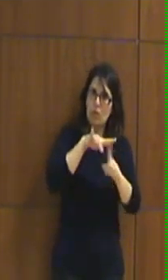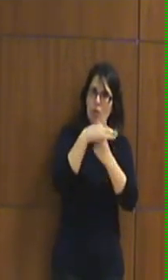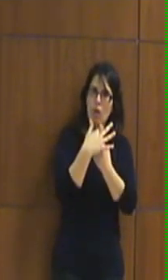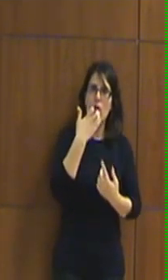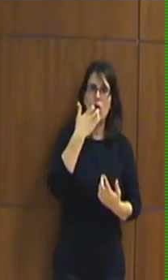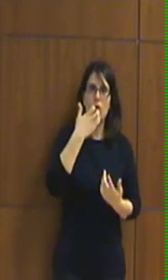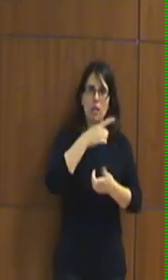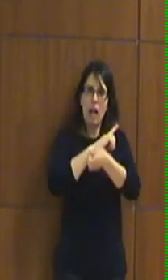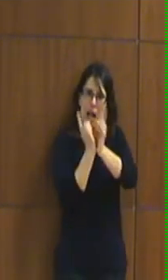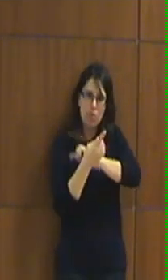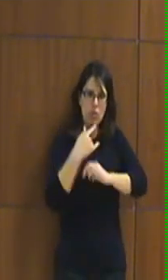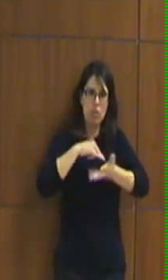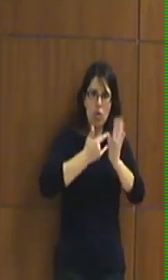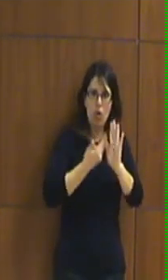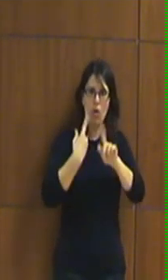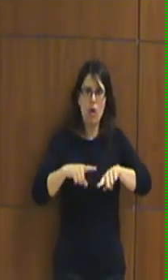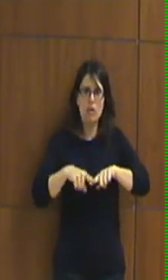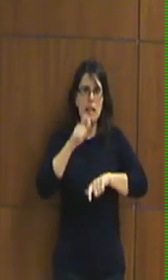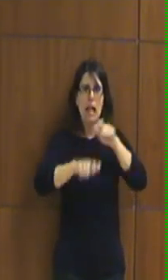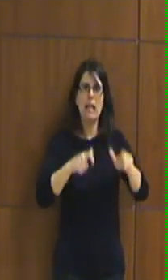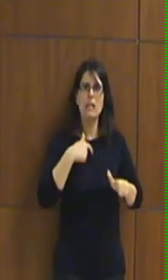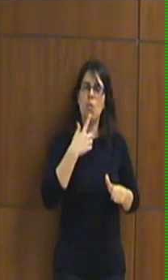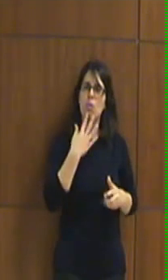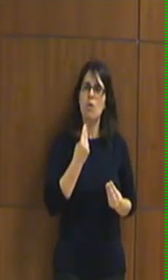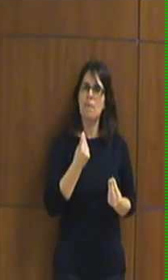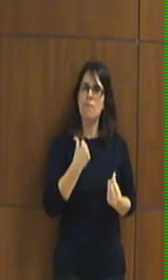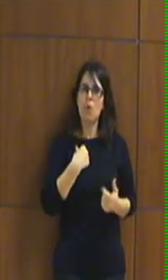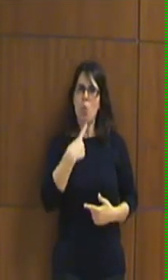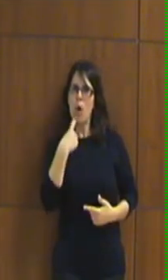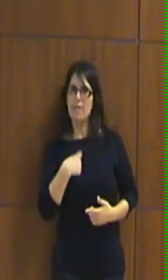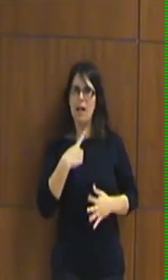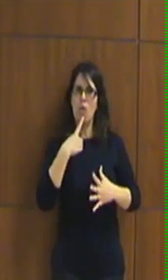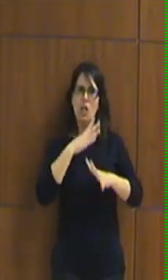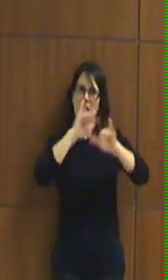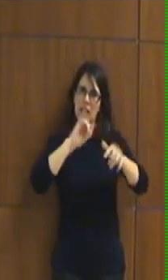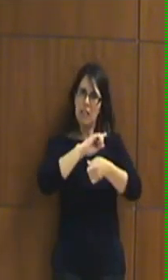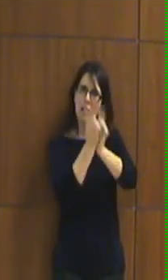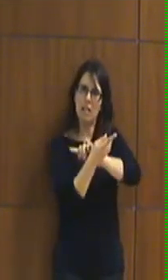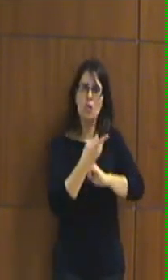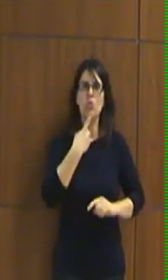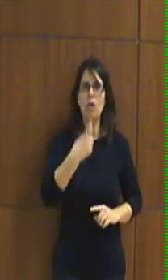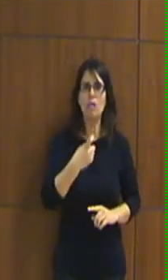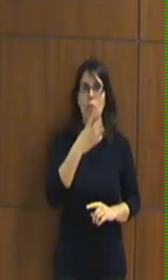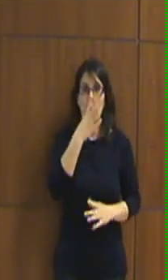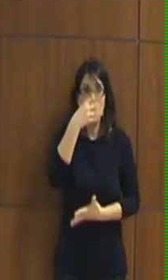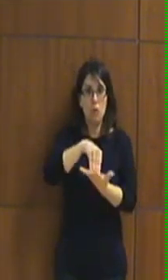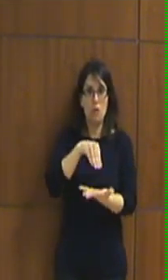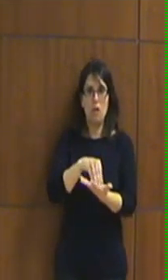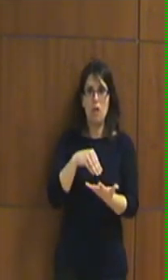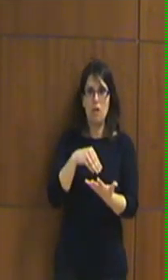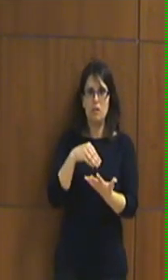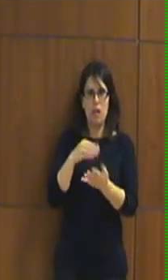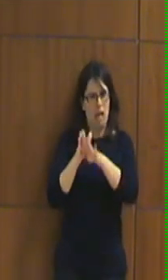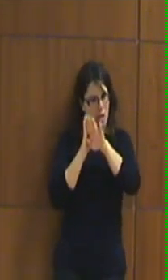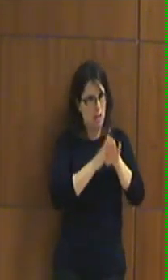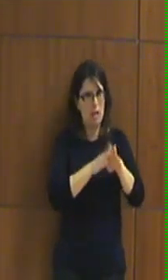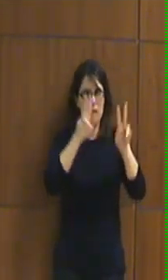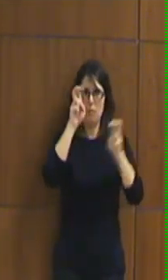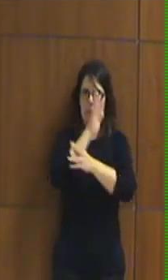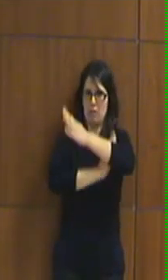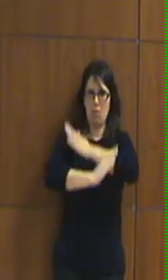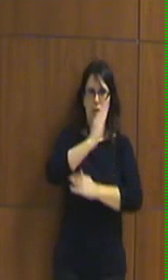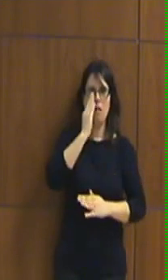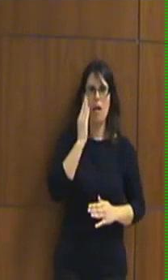hay reticencias a ellos, ¿no? Yo conozco muchas personas y muchas empresas que sin contemplar el ámbito de la discapacidad ni